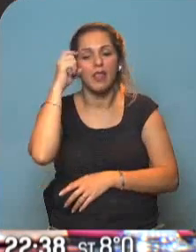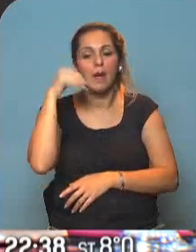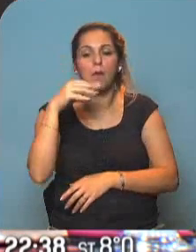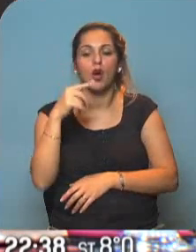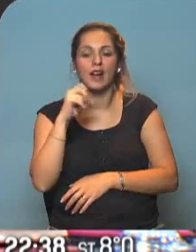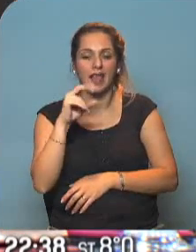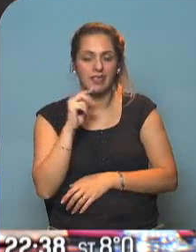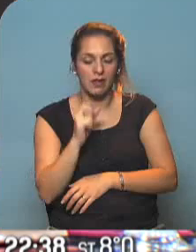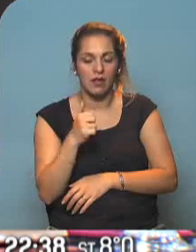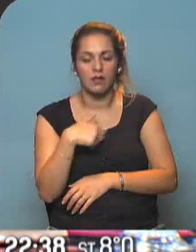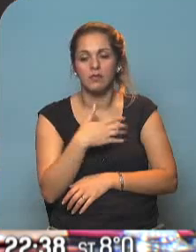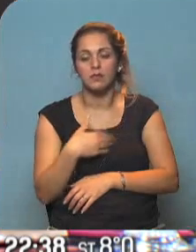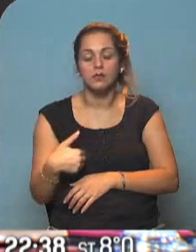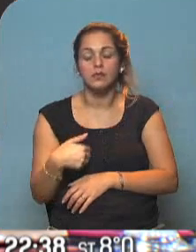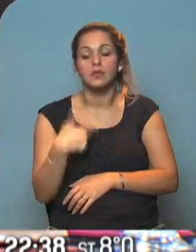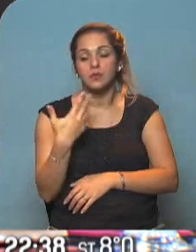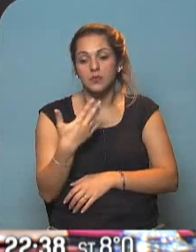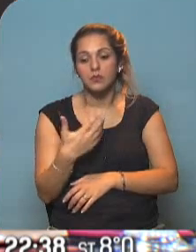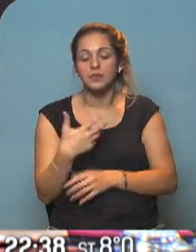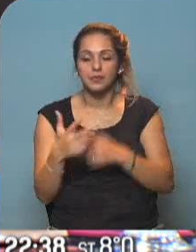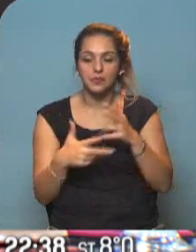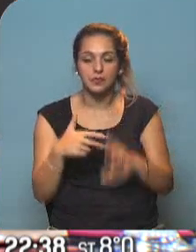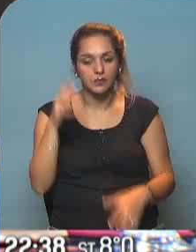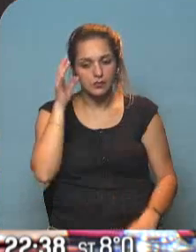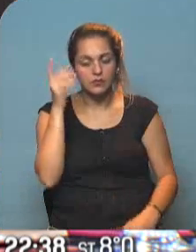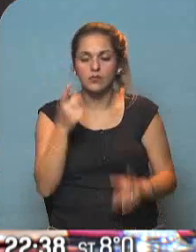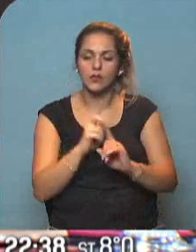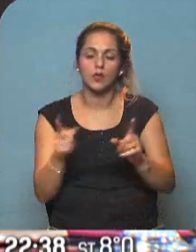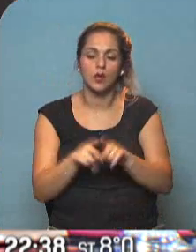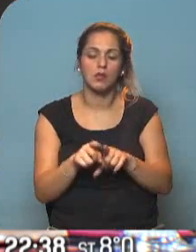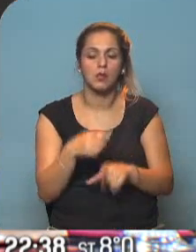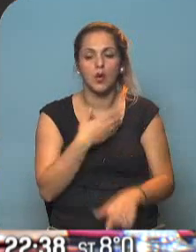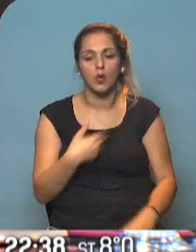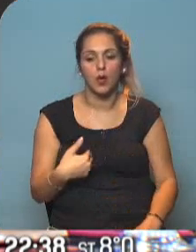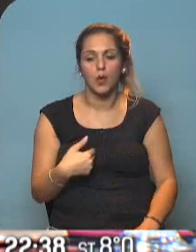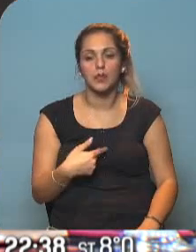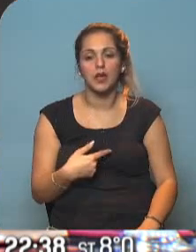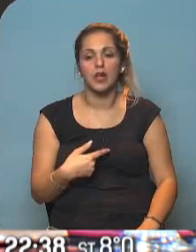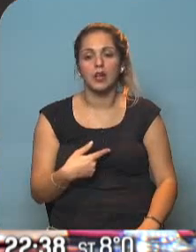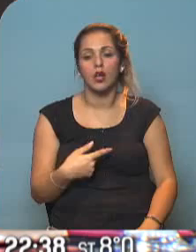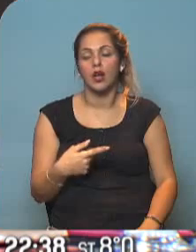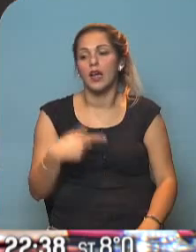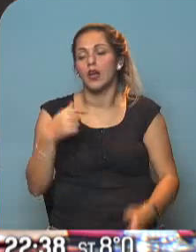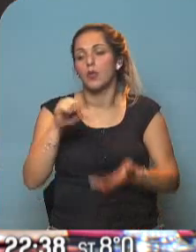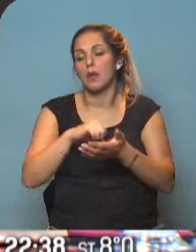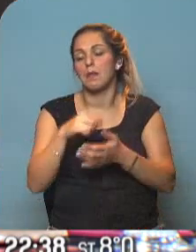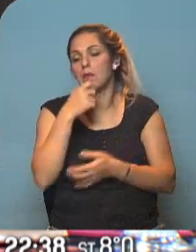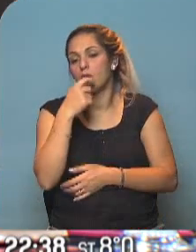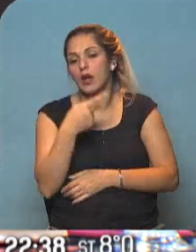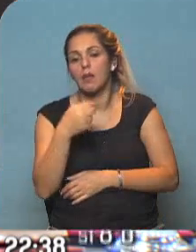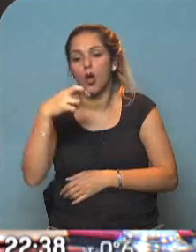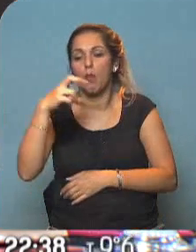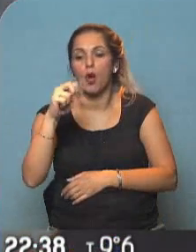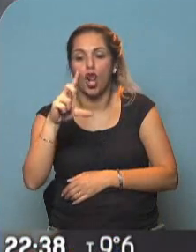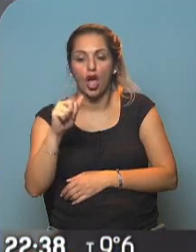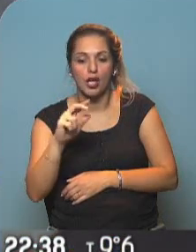uno puede inferir en Italia no es lo mismo que un gobierno de ese corte en un país como Hungría o en un país como Polonia